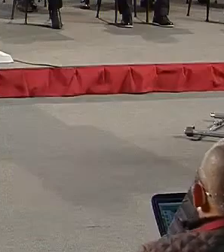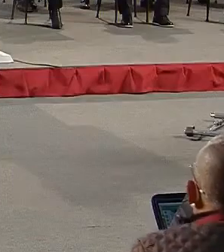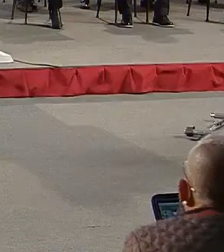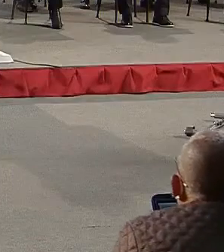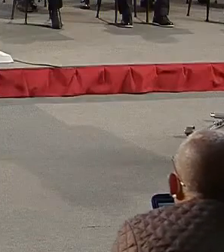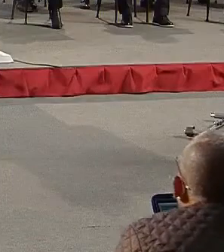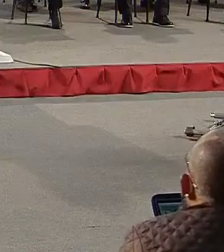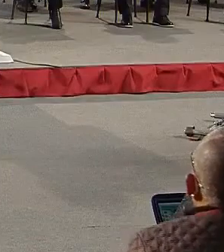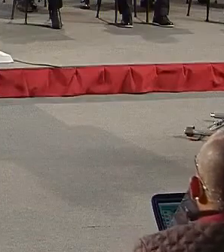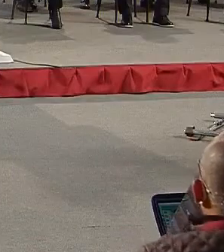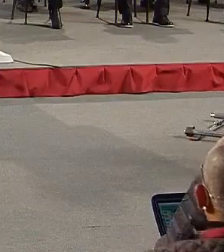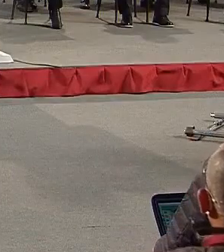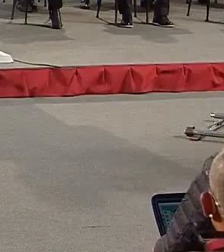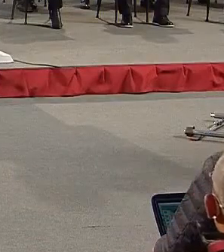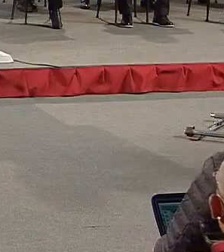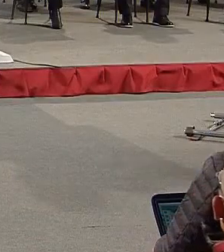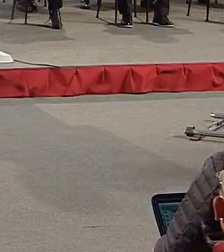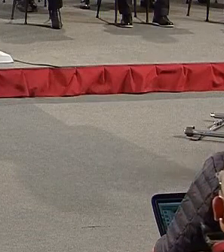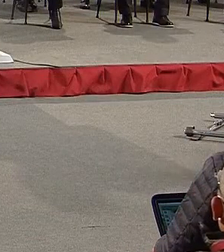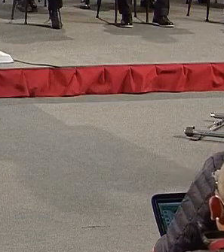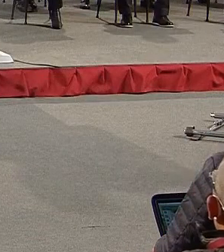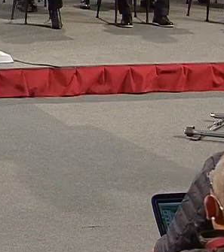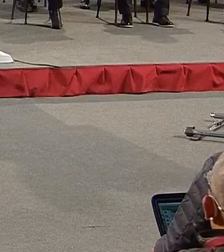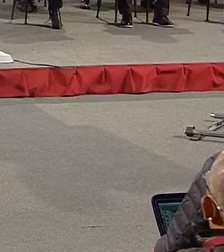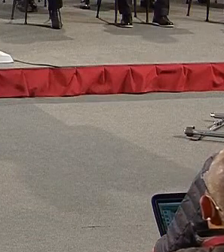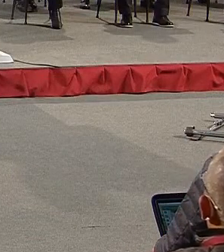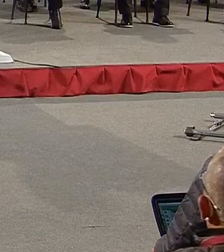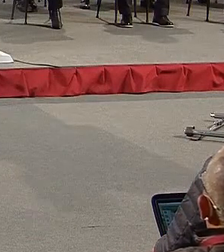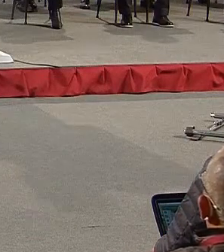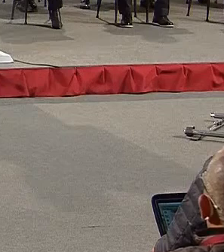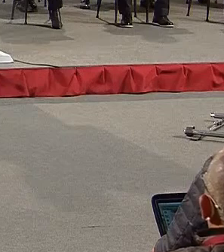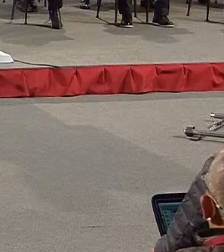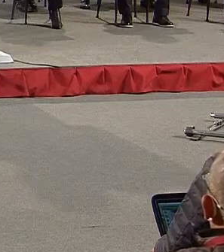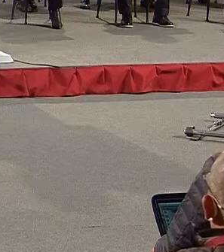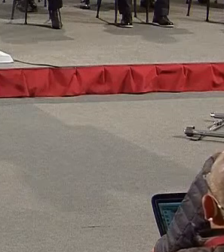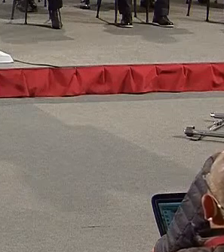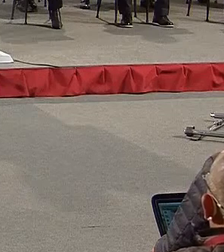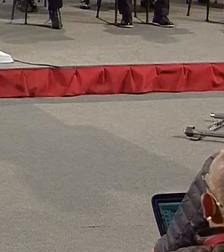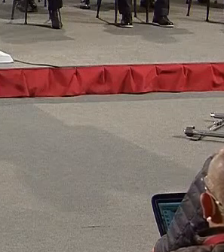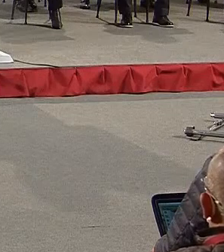derecho de presentar denuncias y